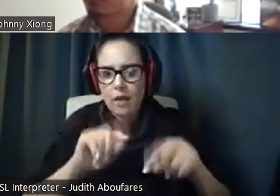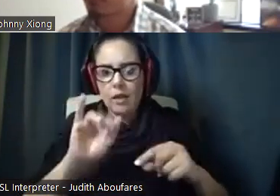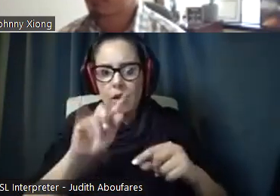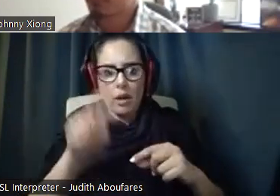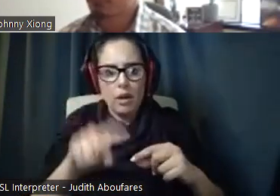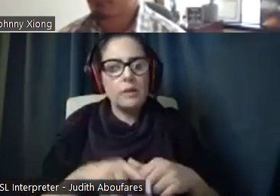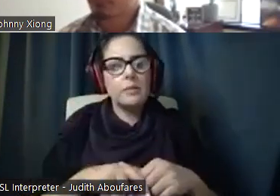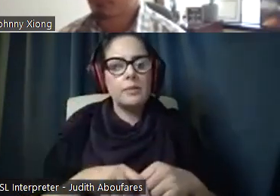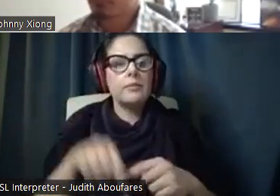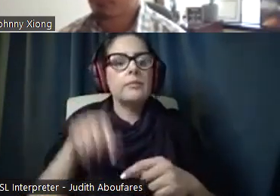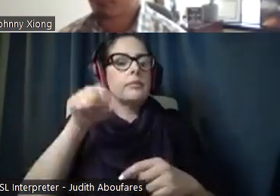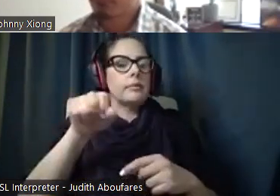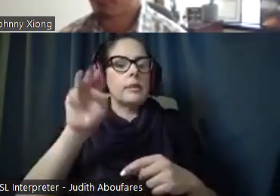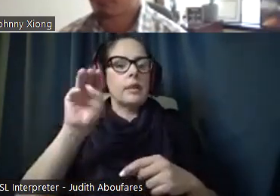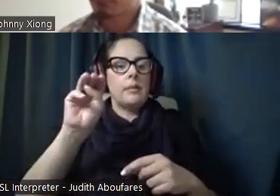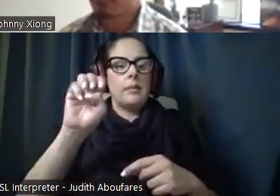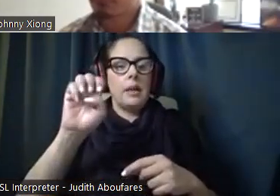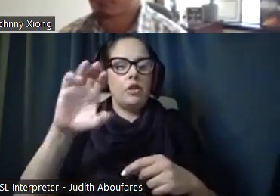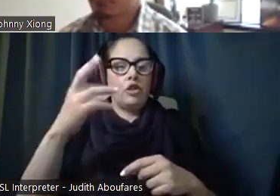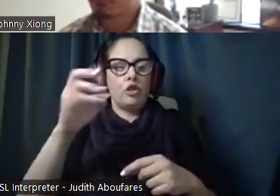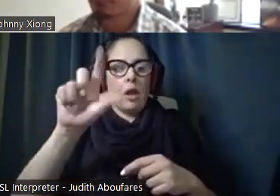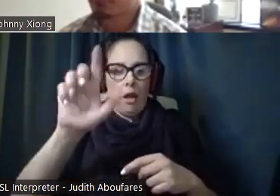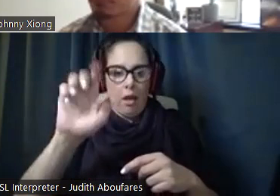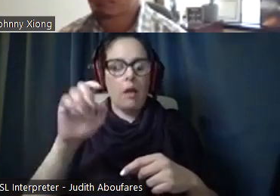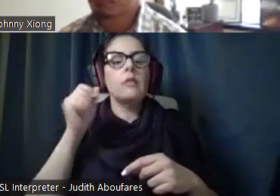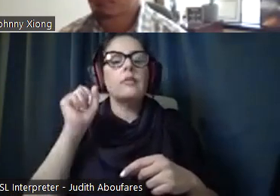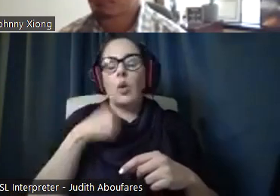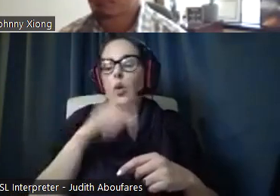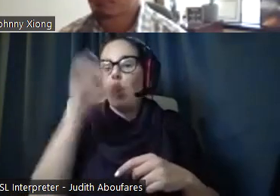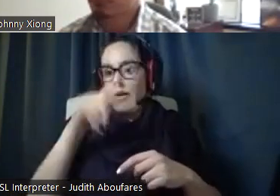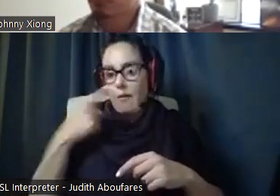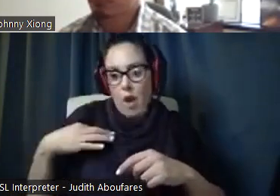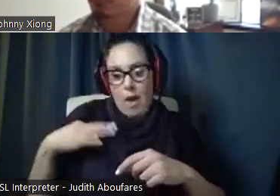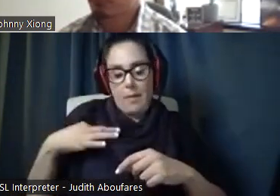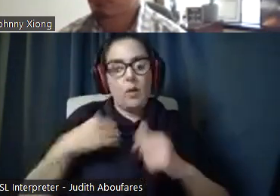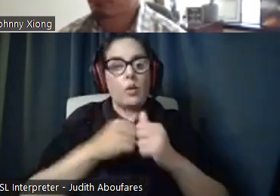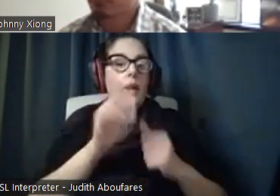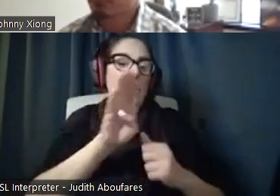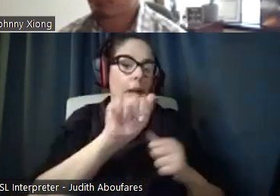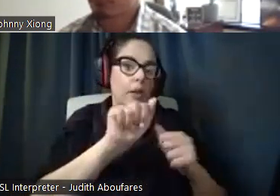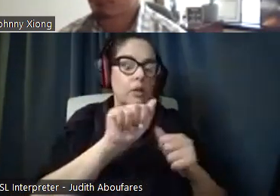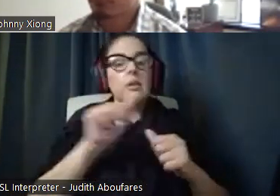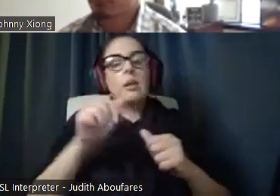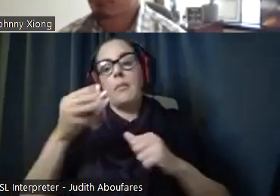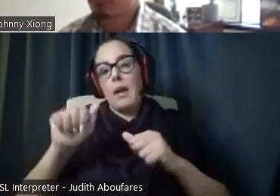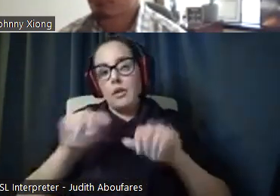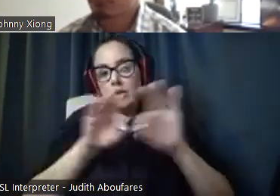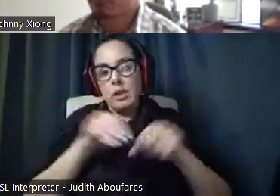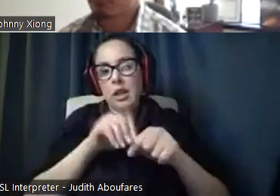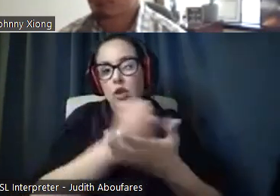responder esto? Sí, esta soy Michelle y estamos buscando personas que tengan